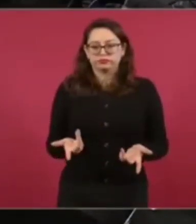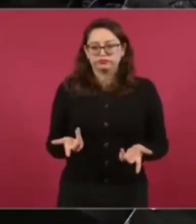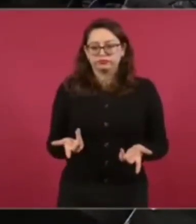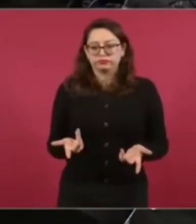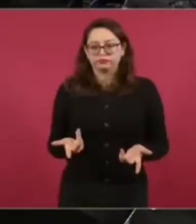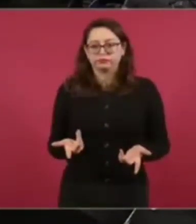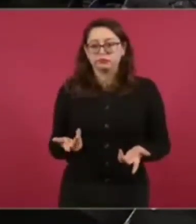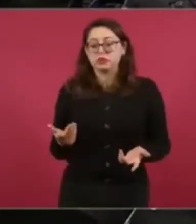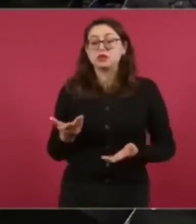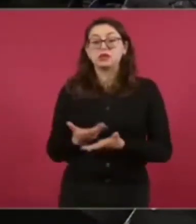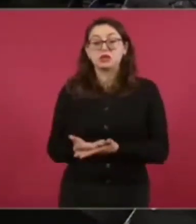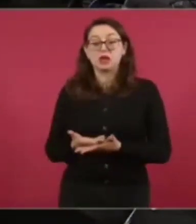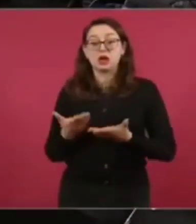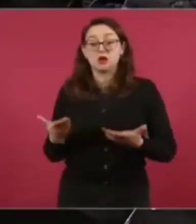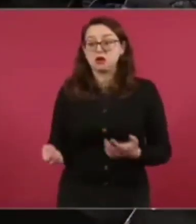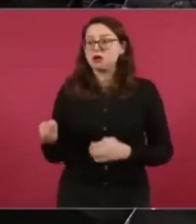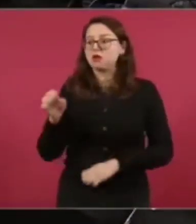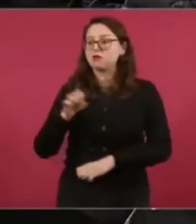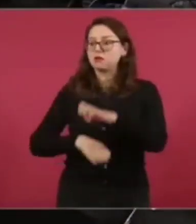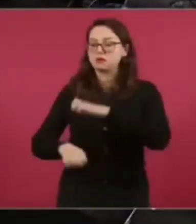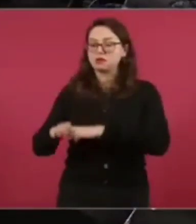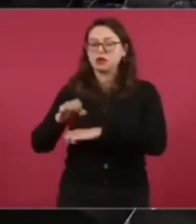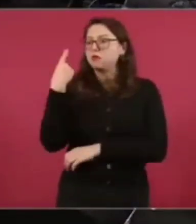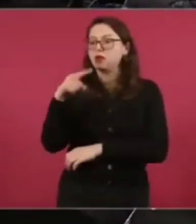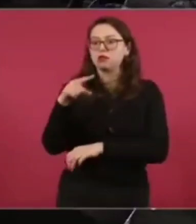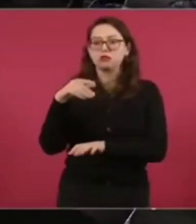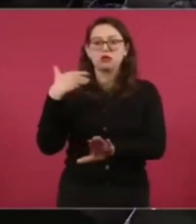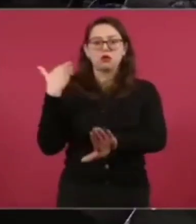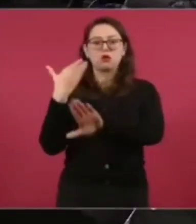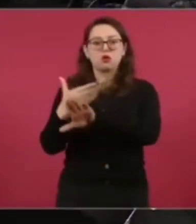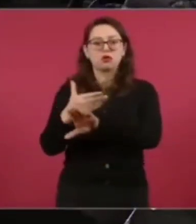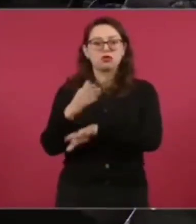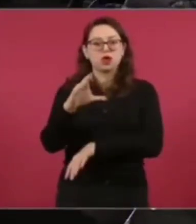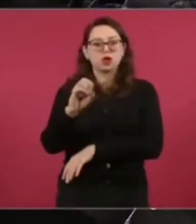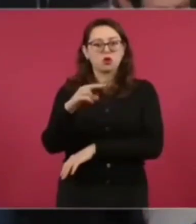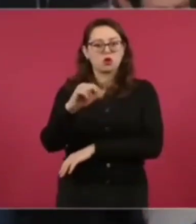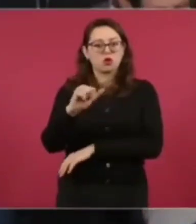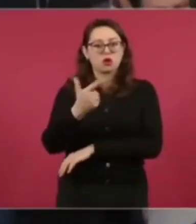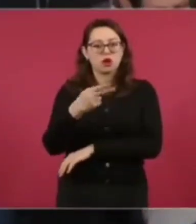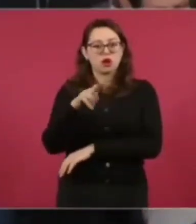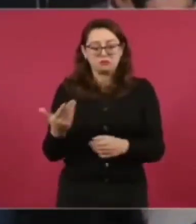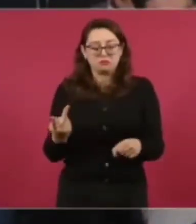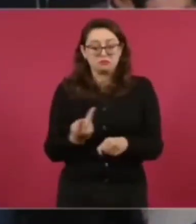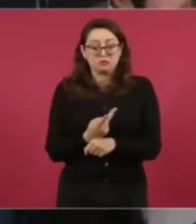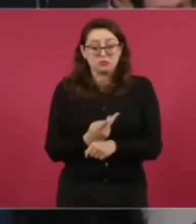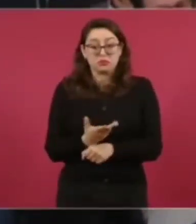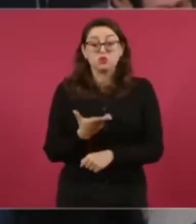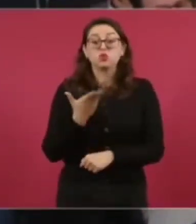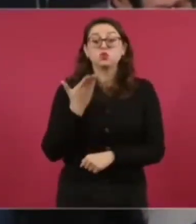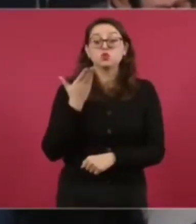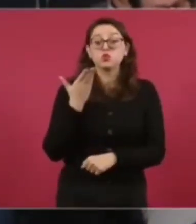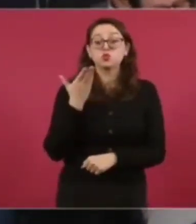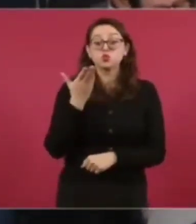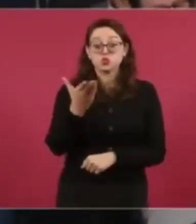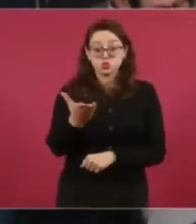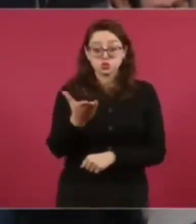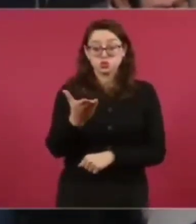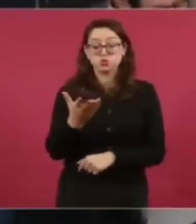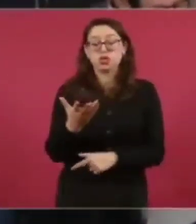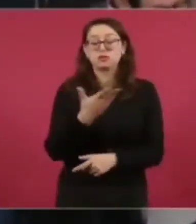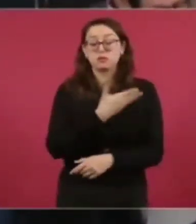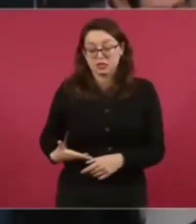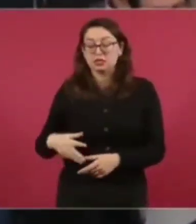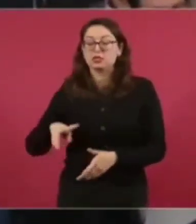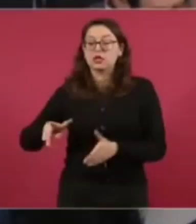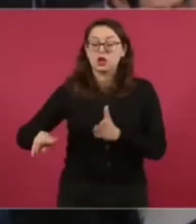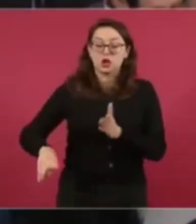la Conagua, esta empresa. Entonces ellos quieren saber si se puede hacer un nuevo decreto que cancelen el del 95,